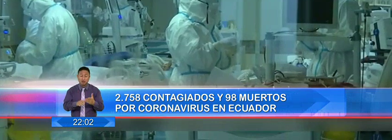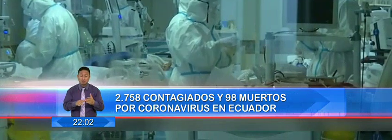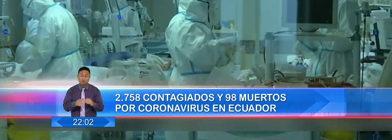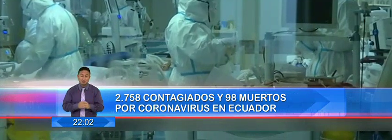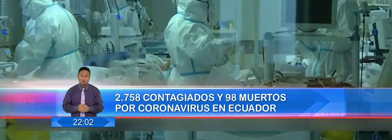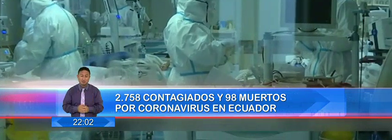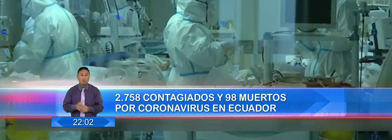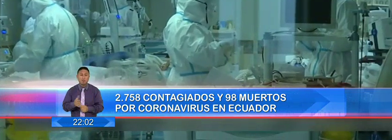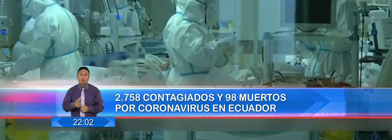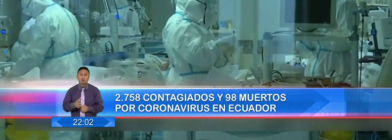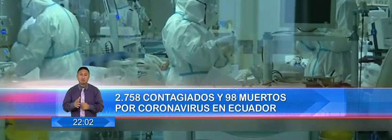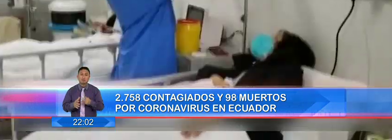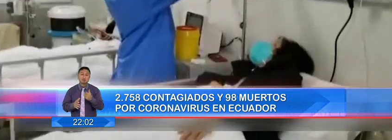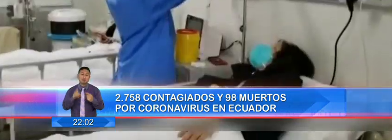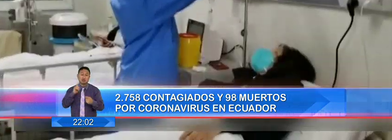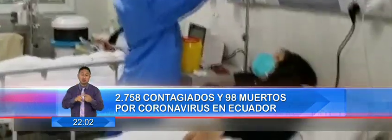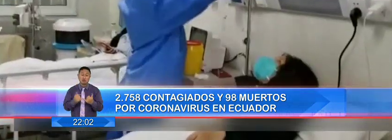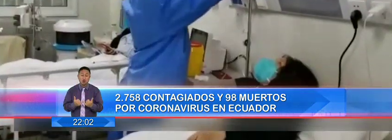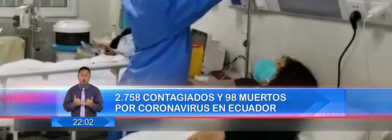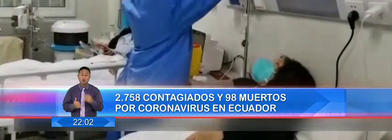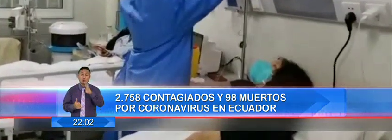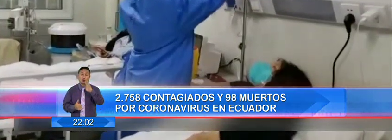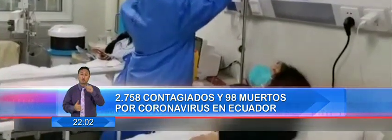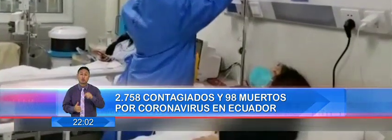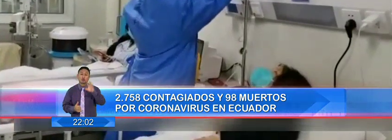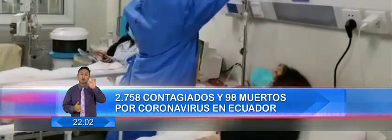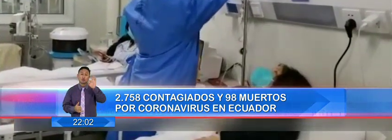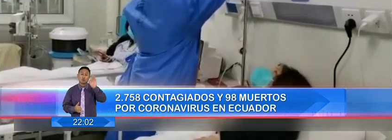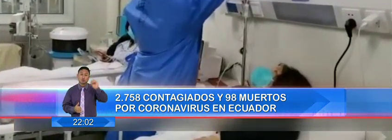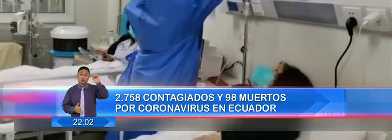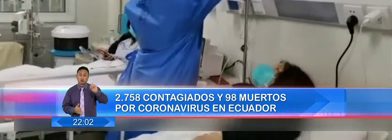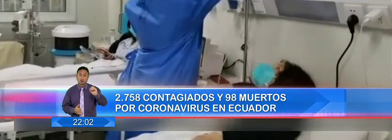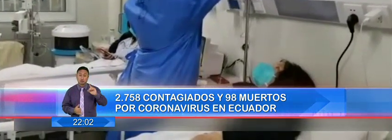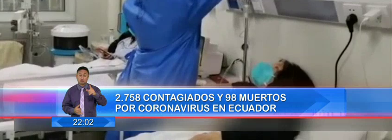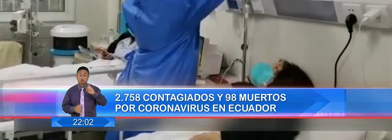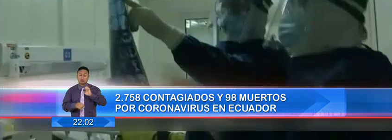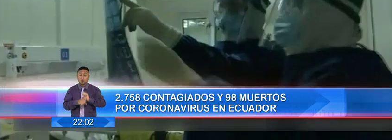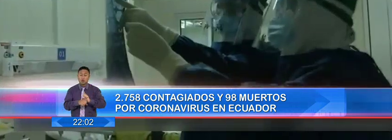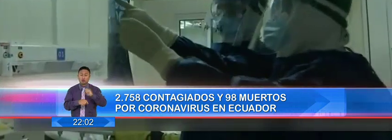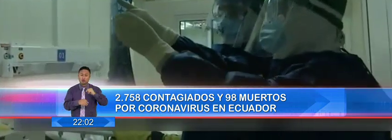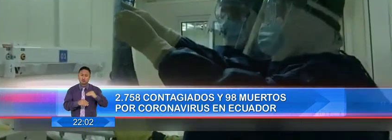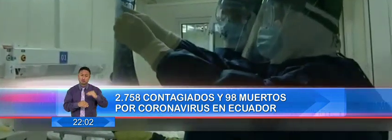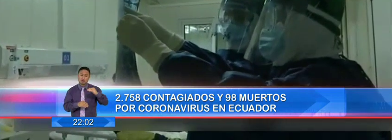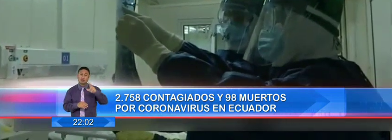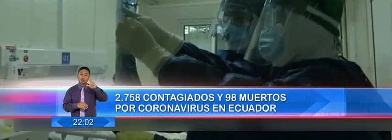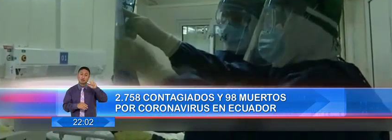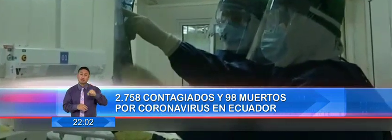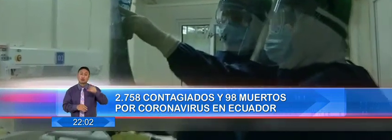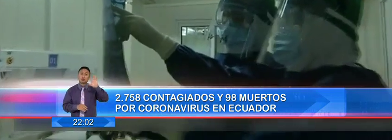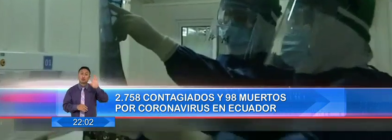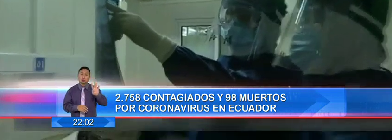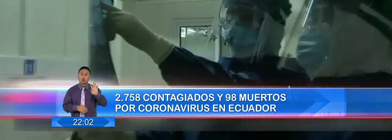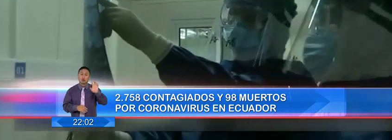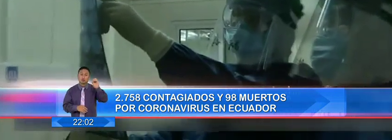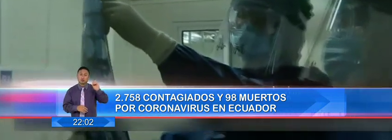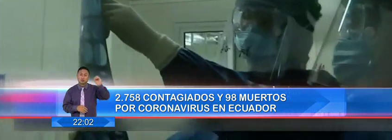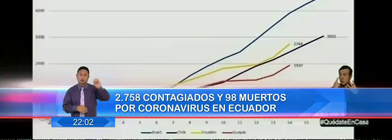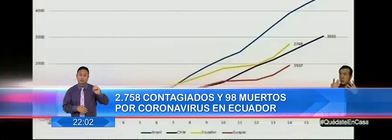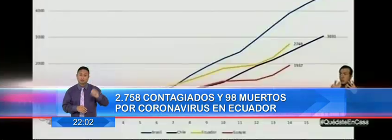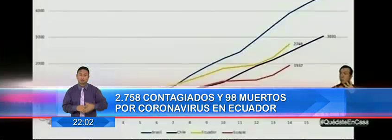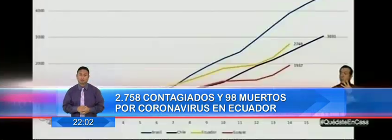sería al día de hoy 4.9 por ciento el ecuador estaría en 3.4 por ciento